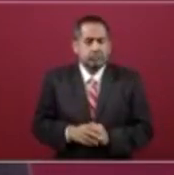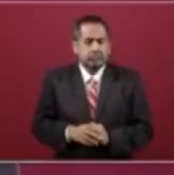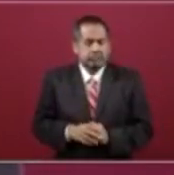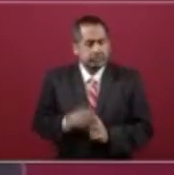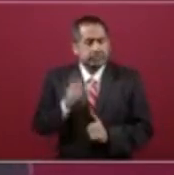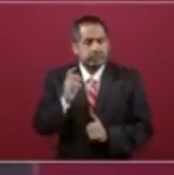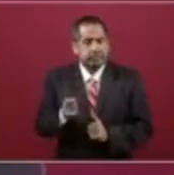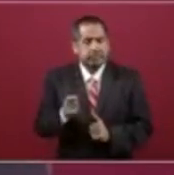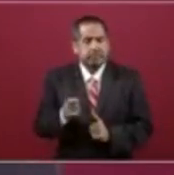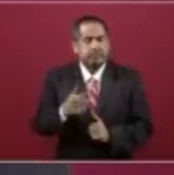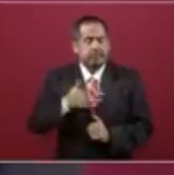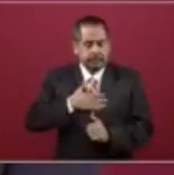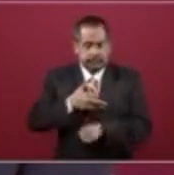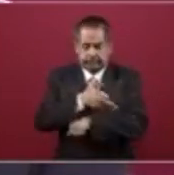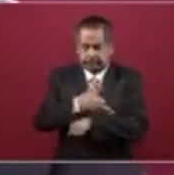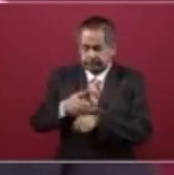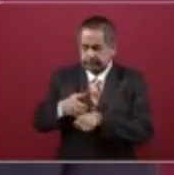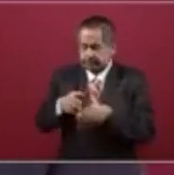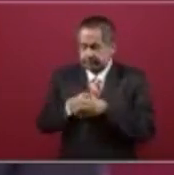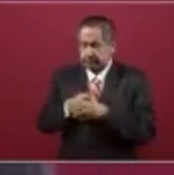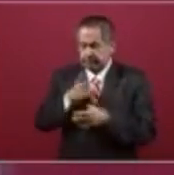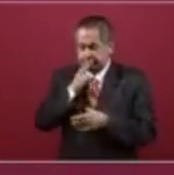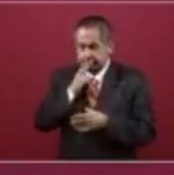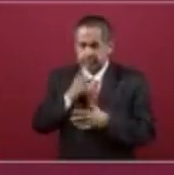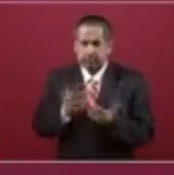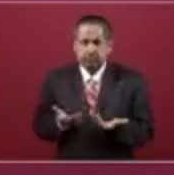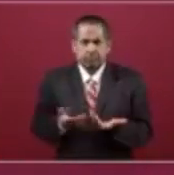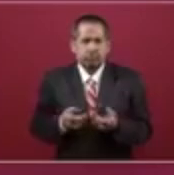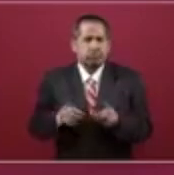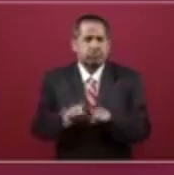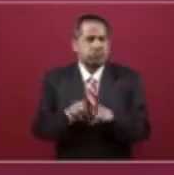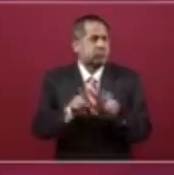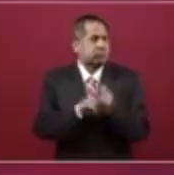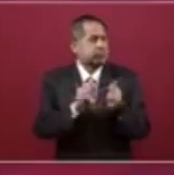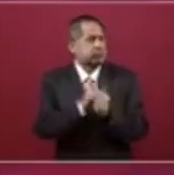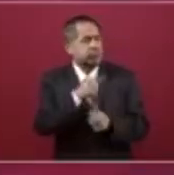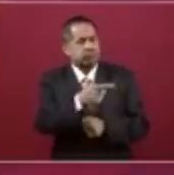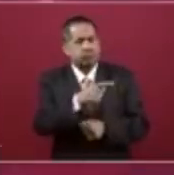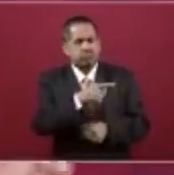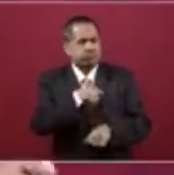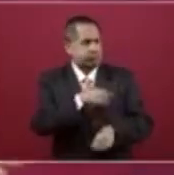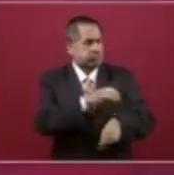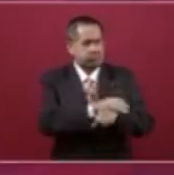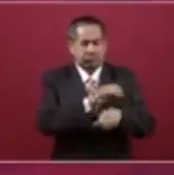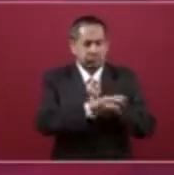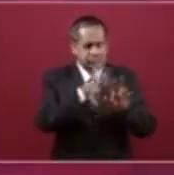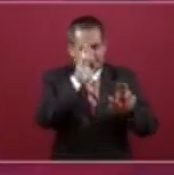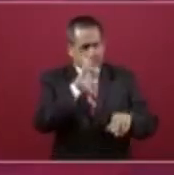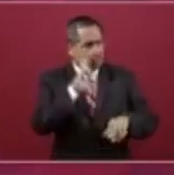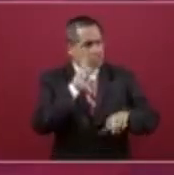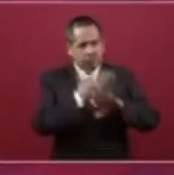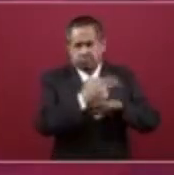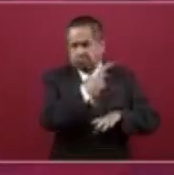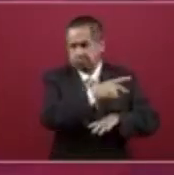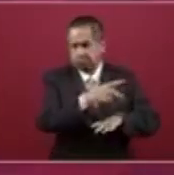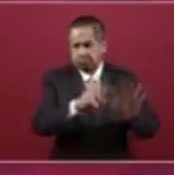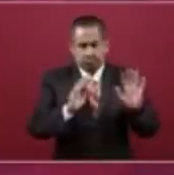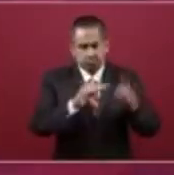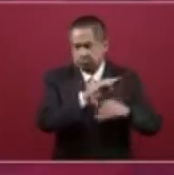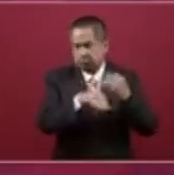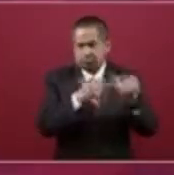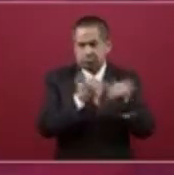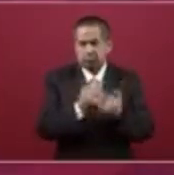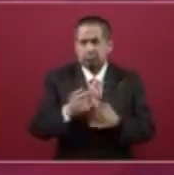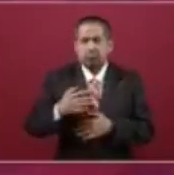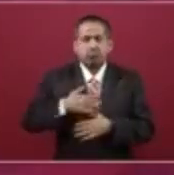Entonces, si eso es con mi familia, pues es lo mismo con mis amigos y es lo mismo con todos, porque yo